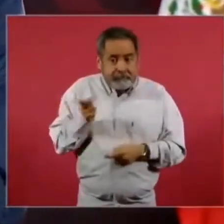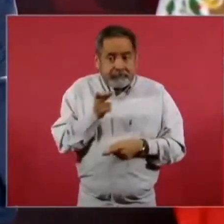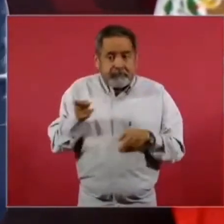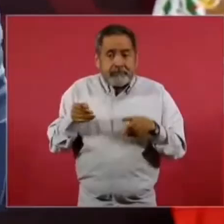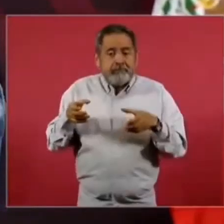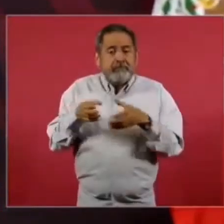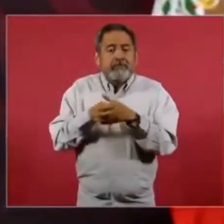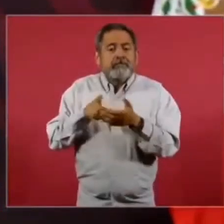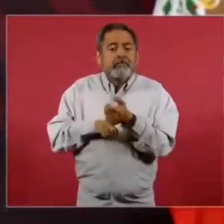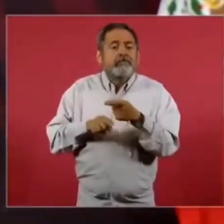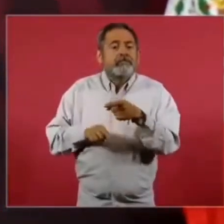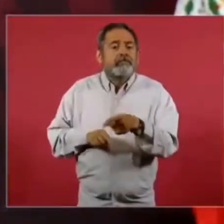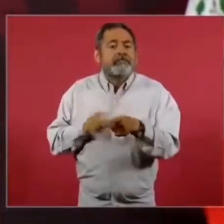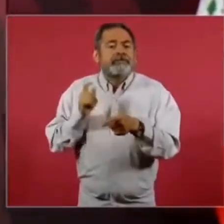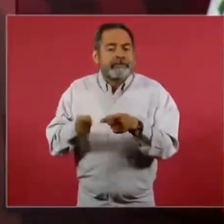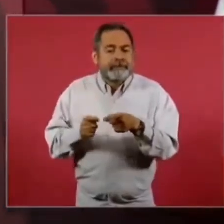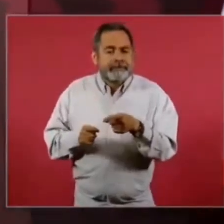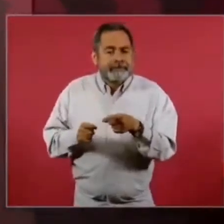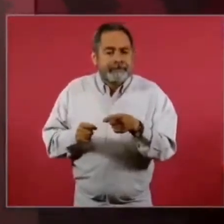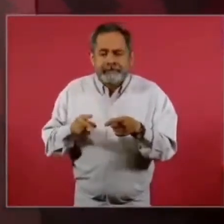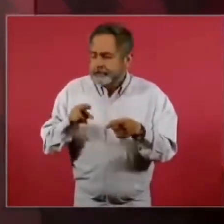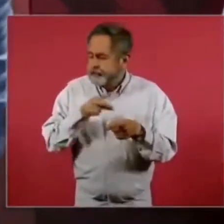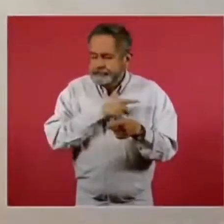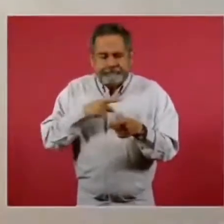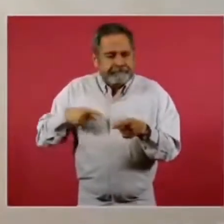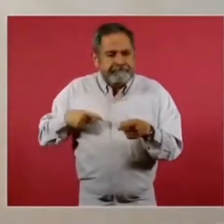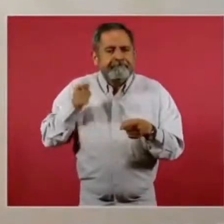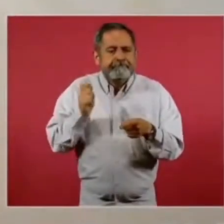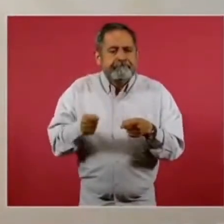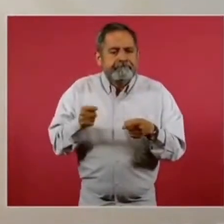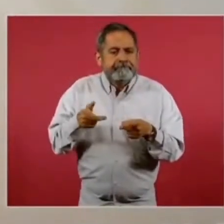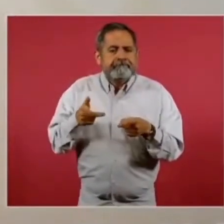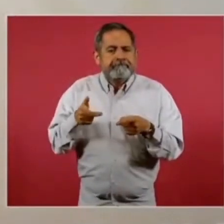todos de que no debe de haber